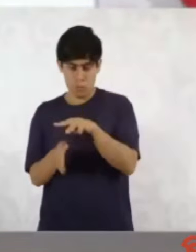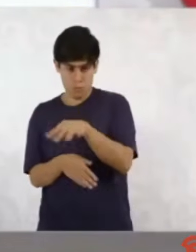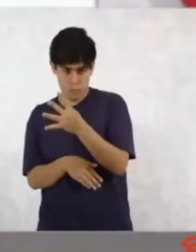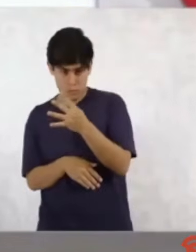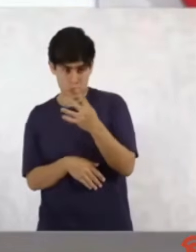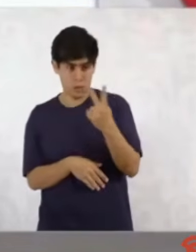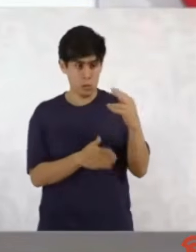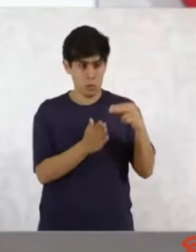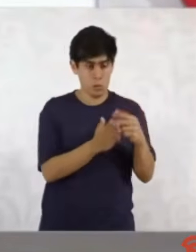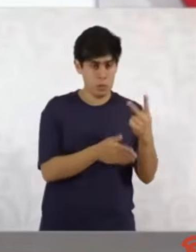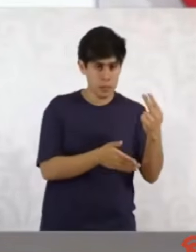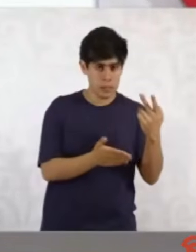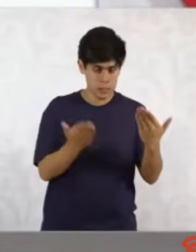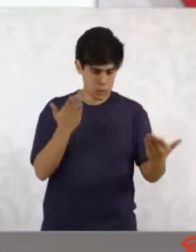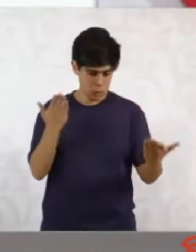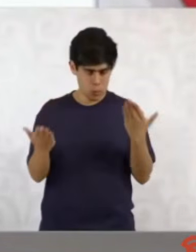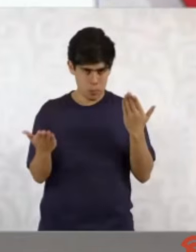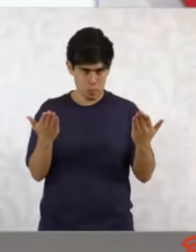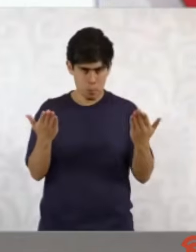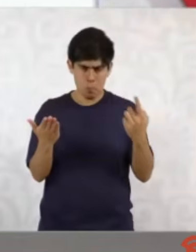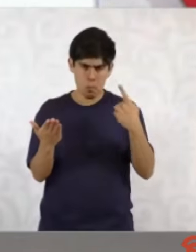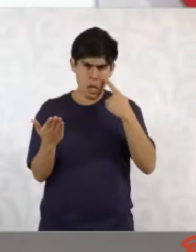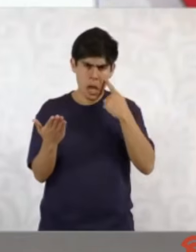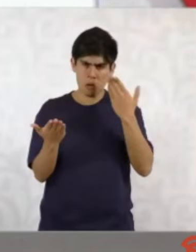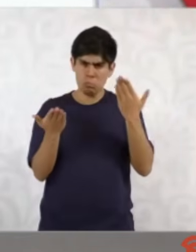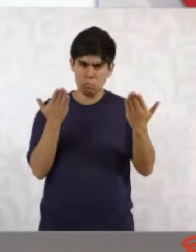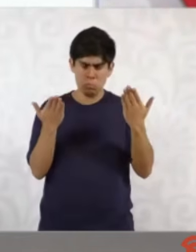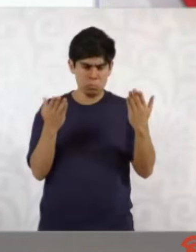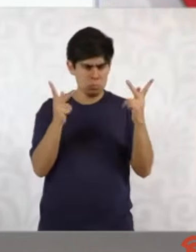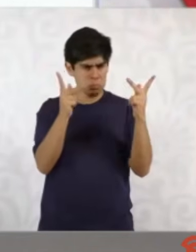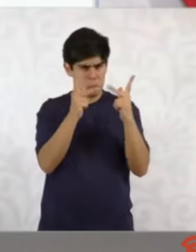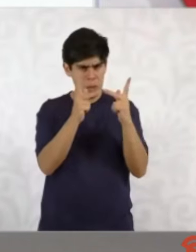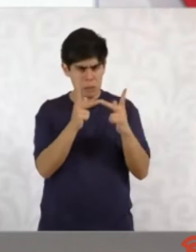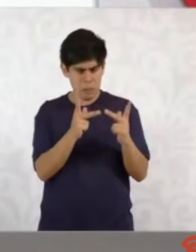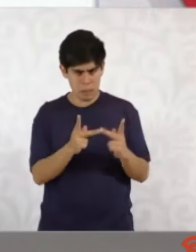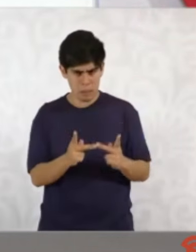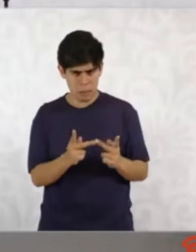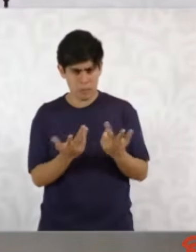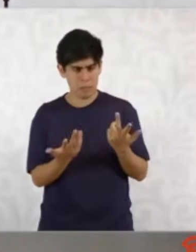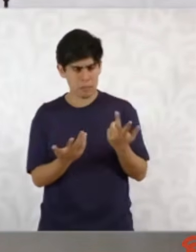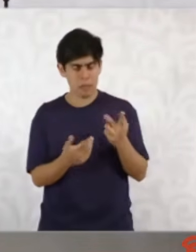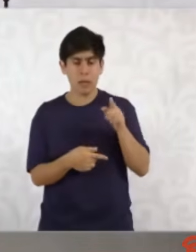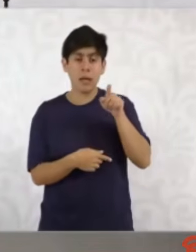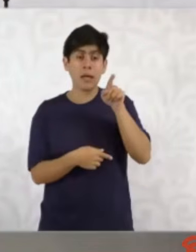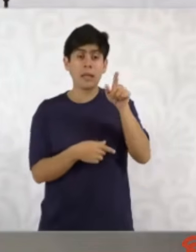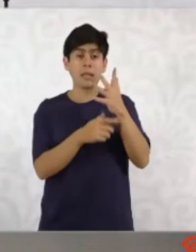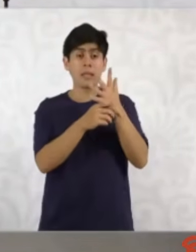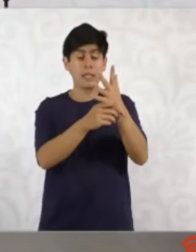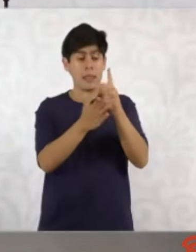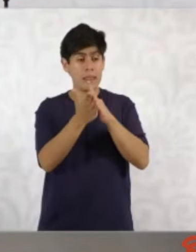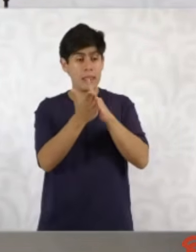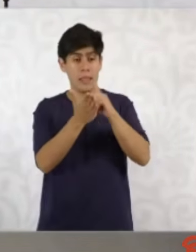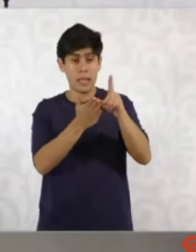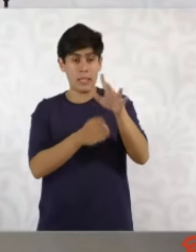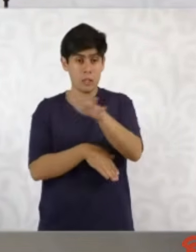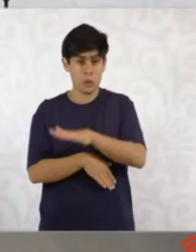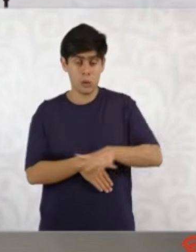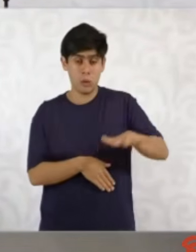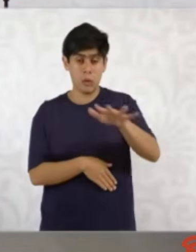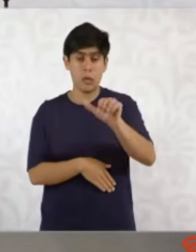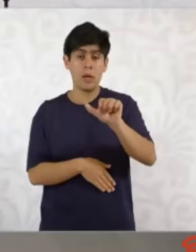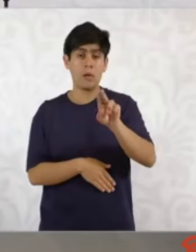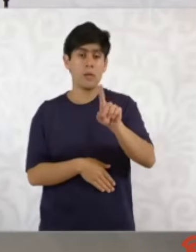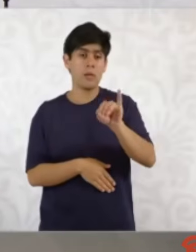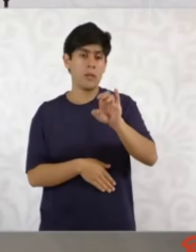retoma tal cual los derechos de la audiencia y los mismos mecanismos para hacerlos